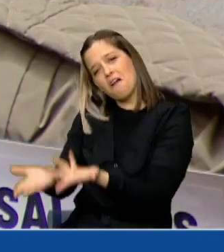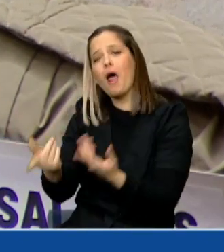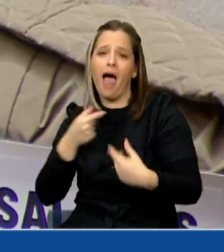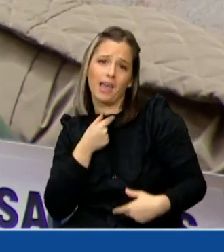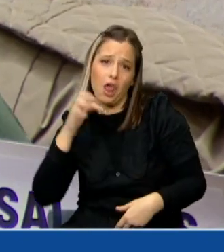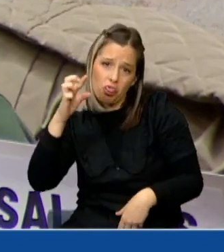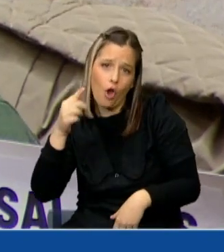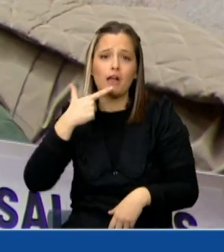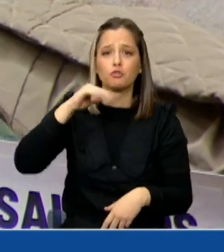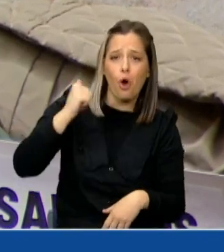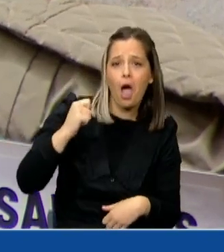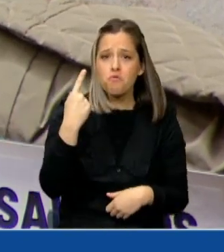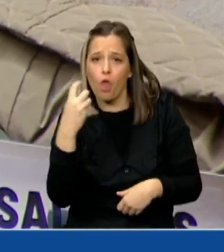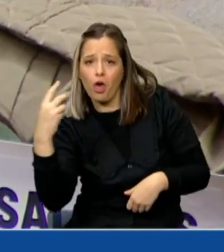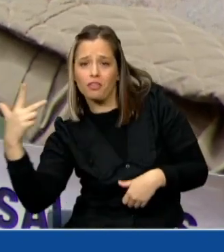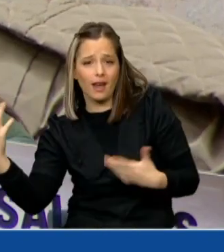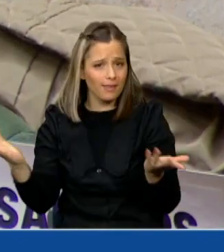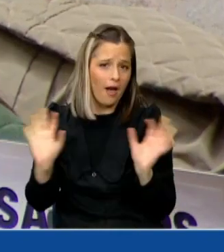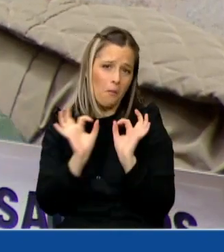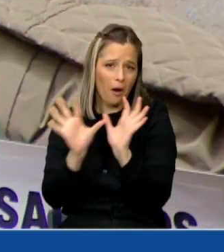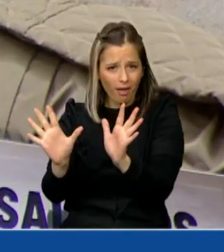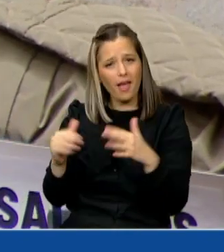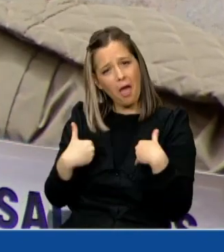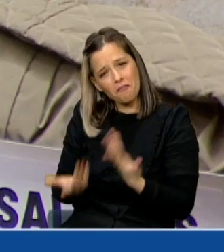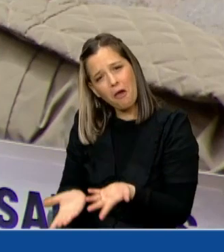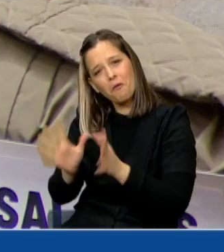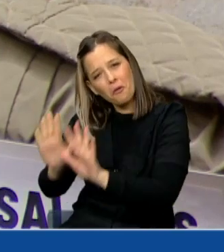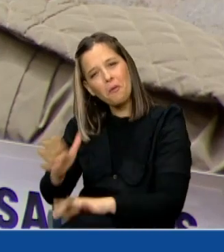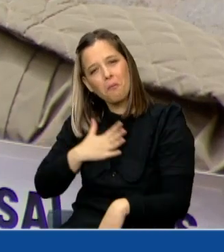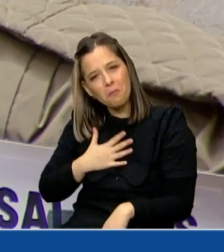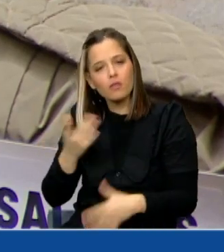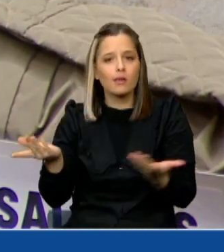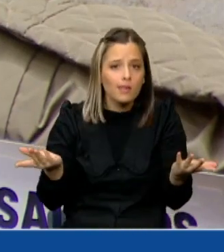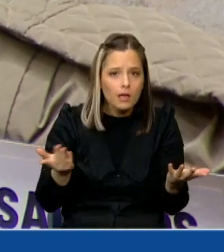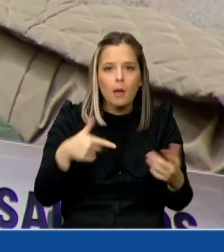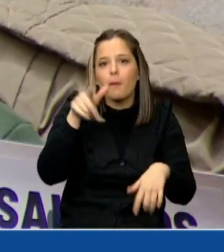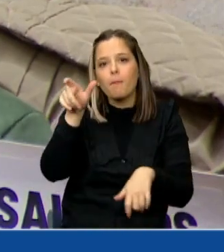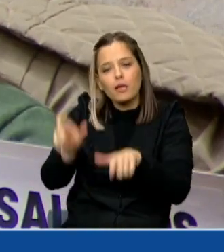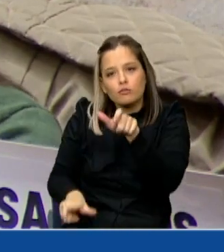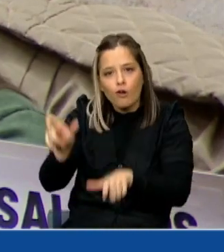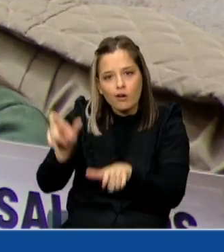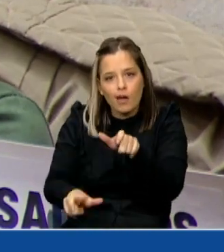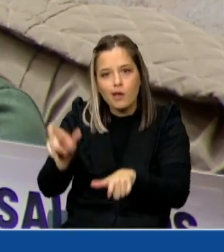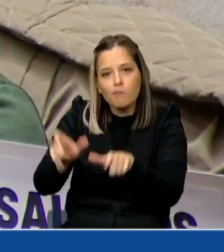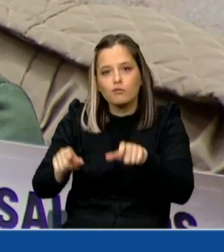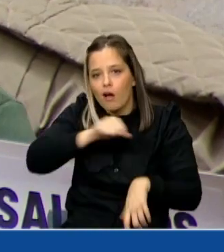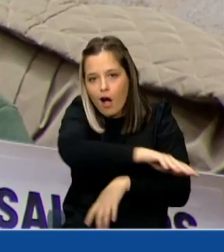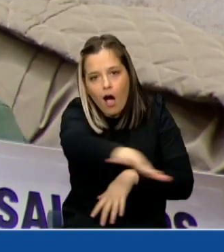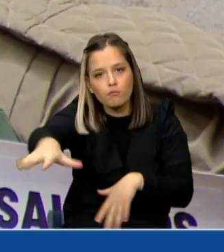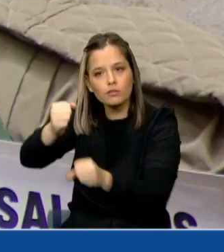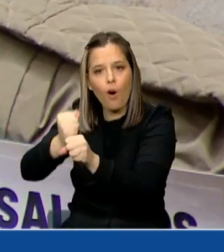2, 3, 4, sin embargo, no les alcanza a los exportadores, no les alcanza a los productores